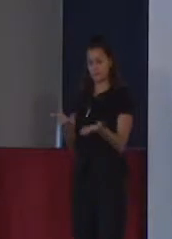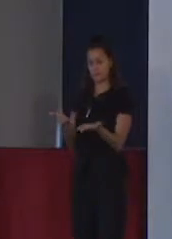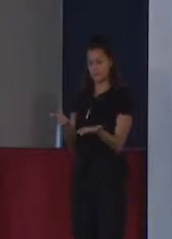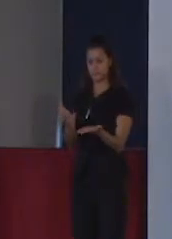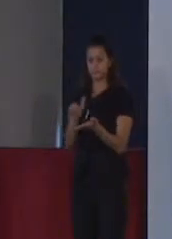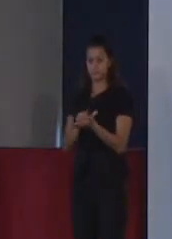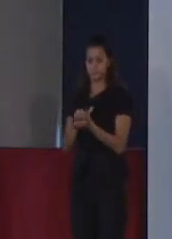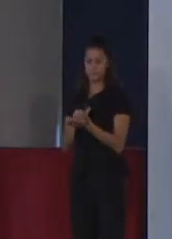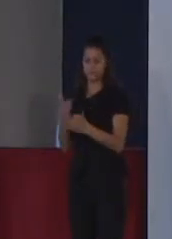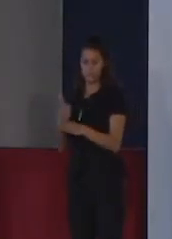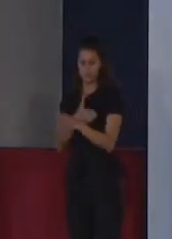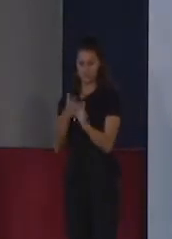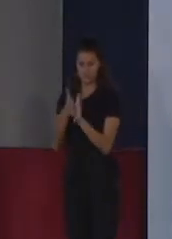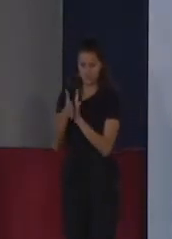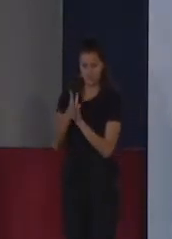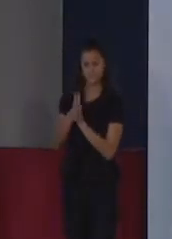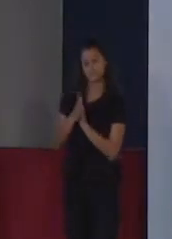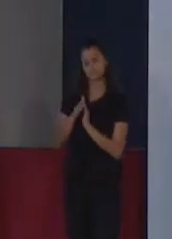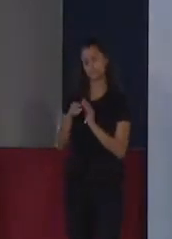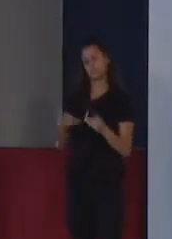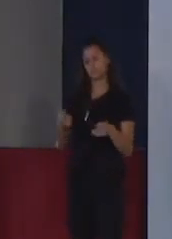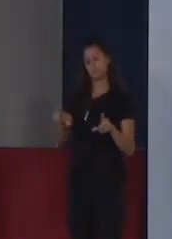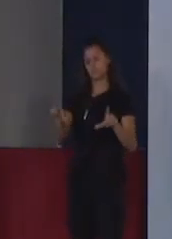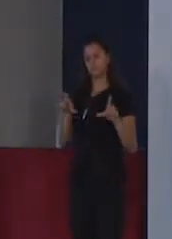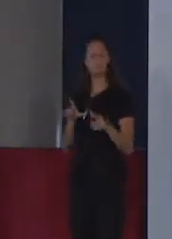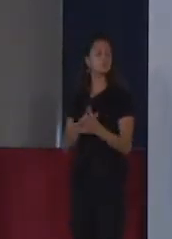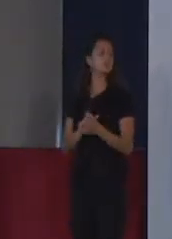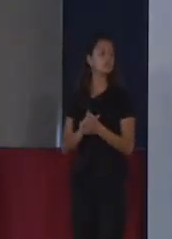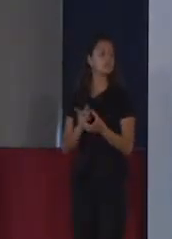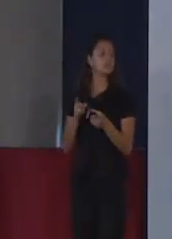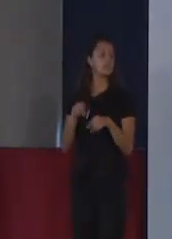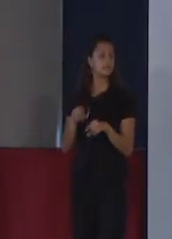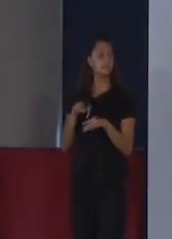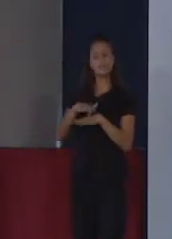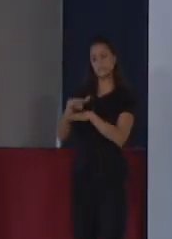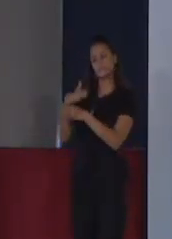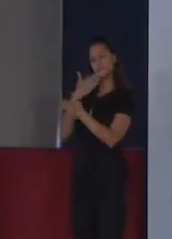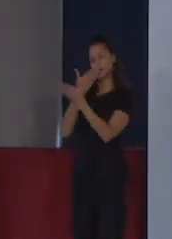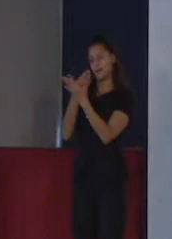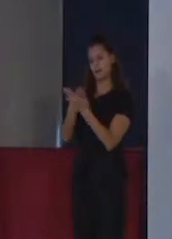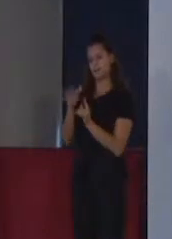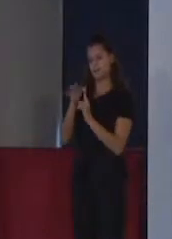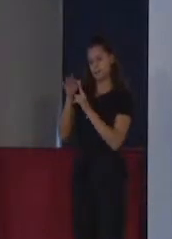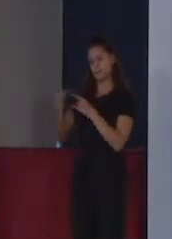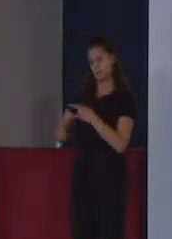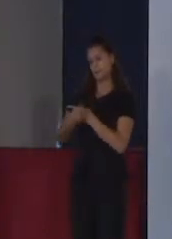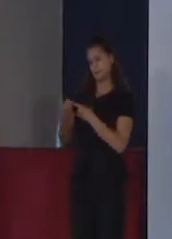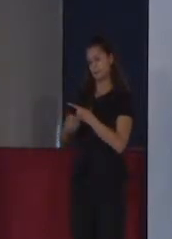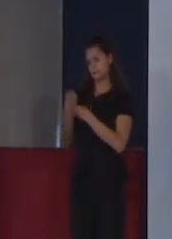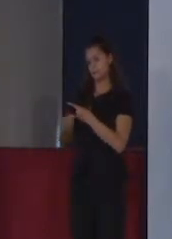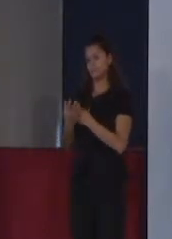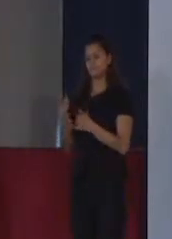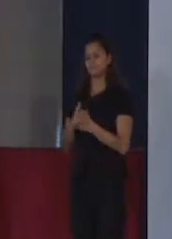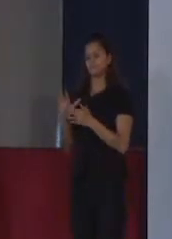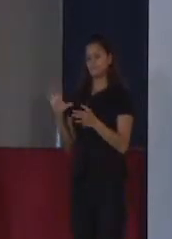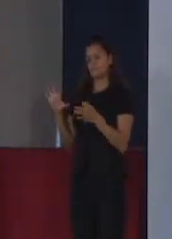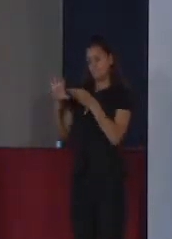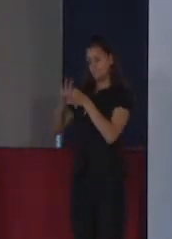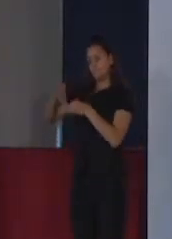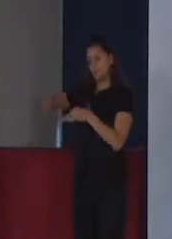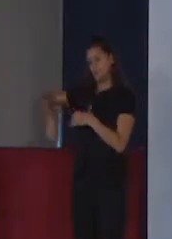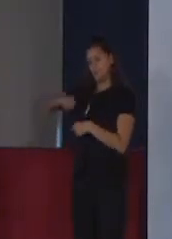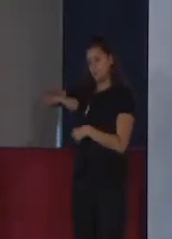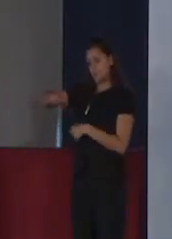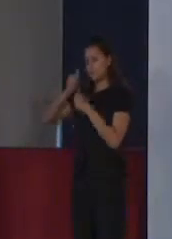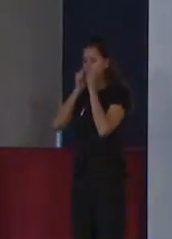hablado anteriormente. Queremos también hacer un agradecimiento a la Universidad Pedagógica, quien en alianza con la Escuela de